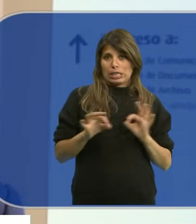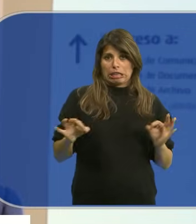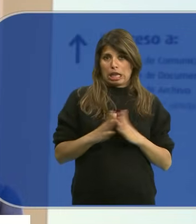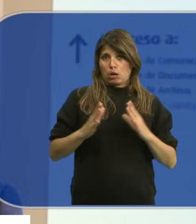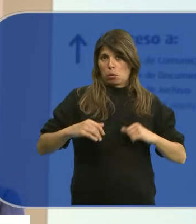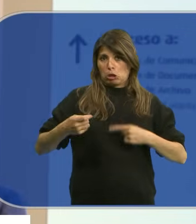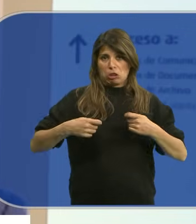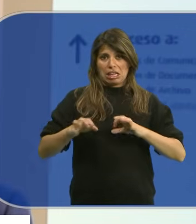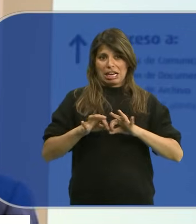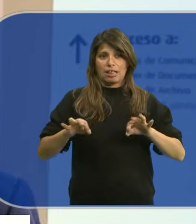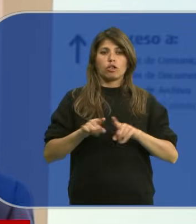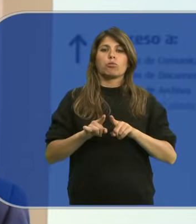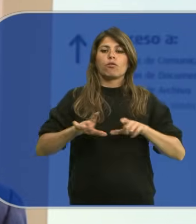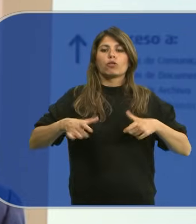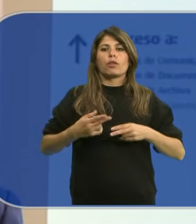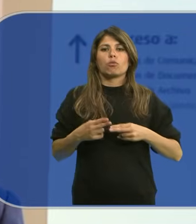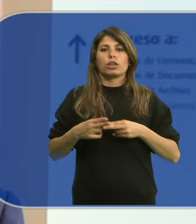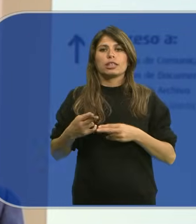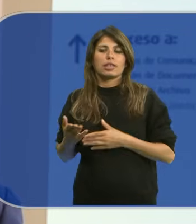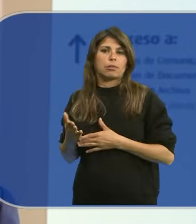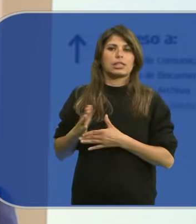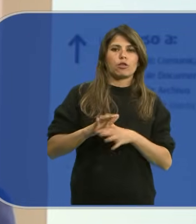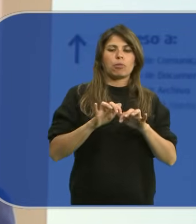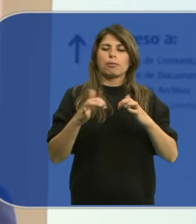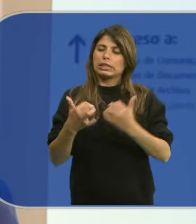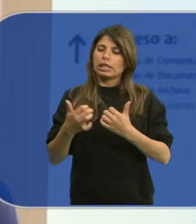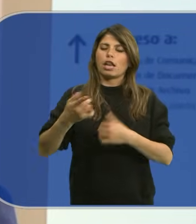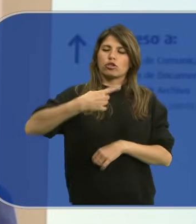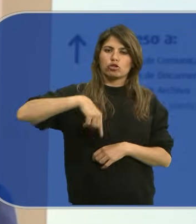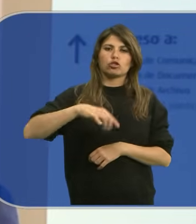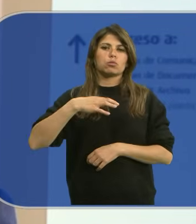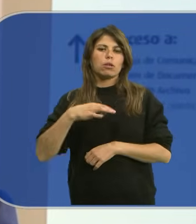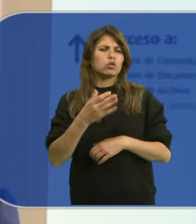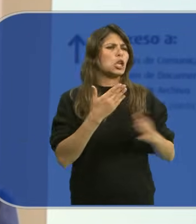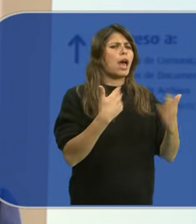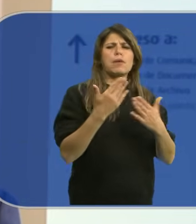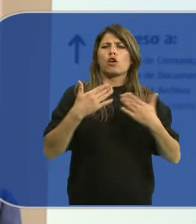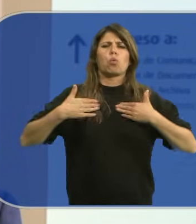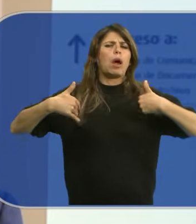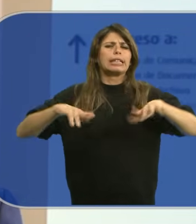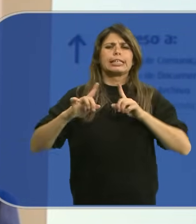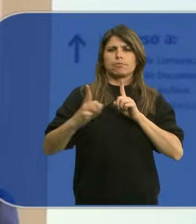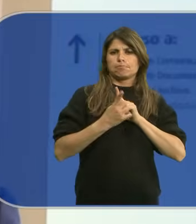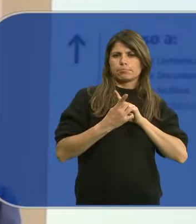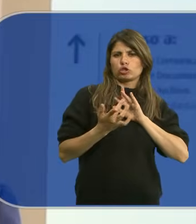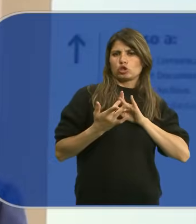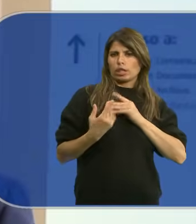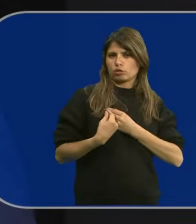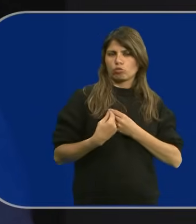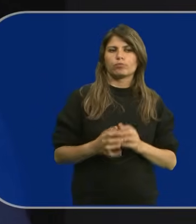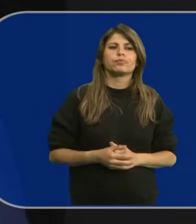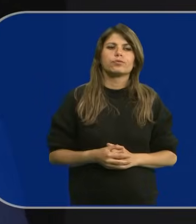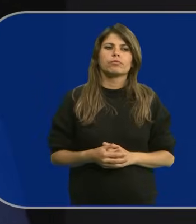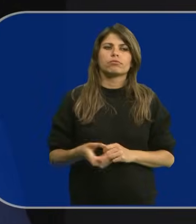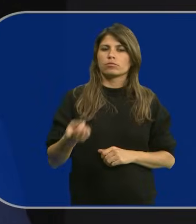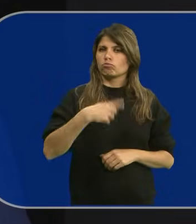acuerdo. Como formación política con representación parlamentaria estamos dispuestos a hablar con cualquiera que venga a hablar con nosotros.